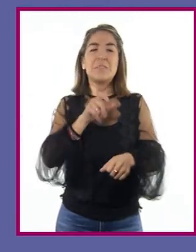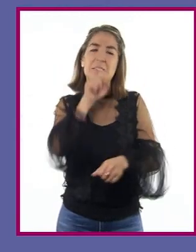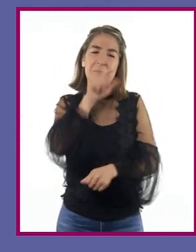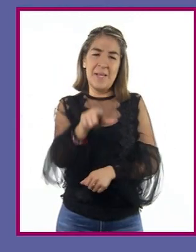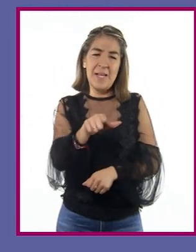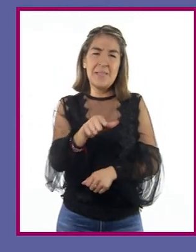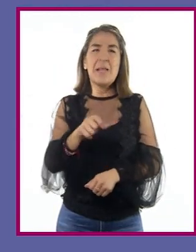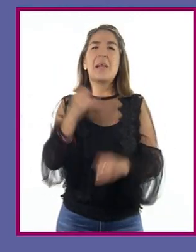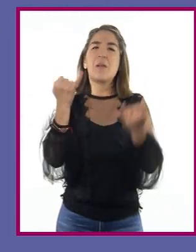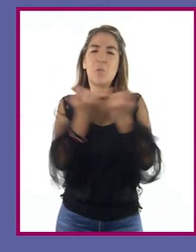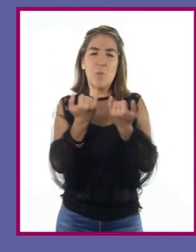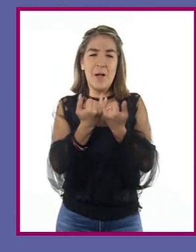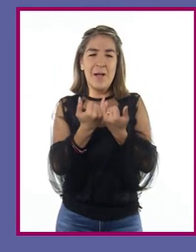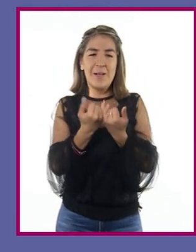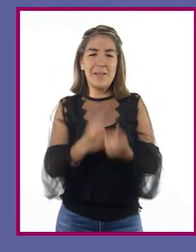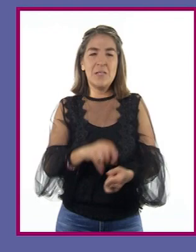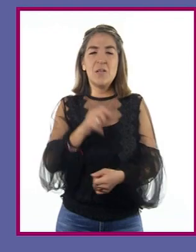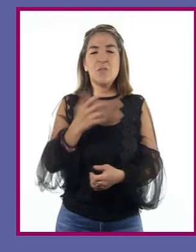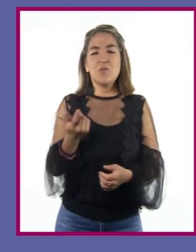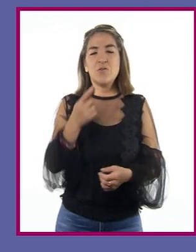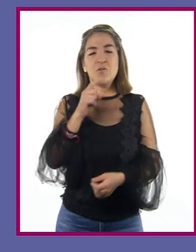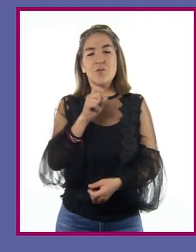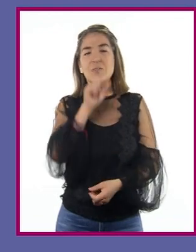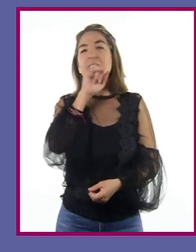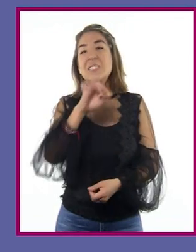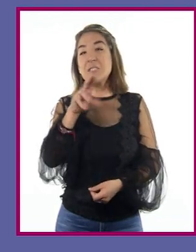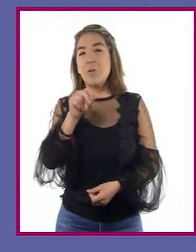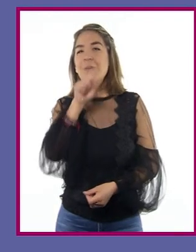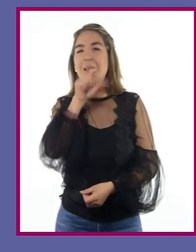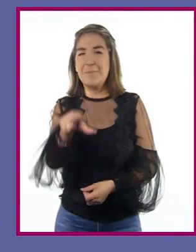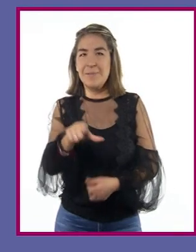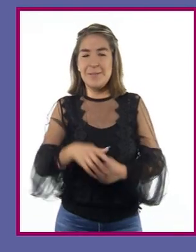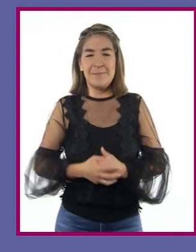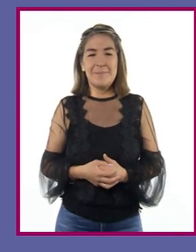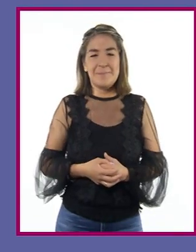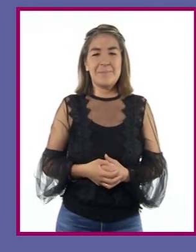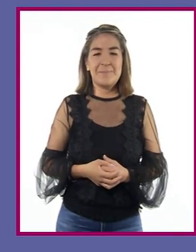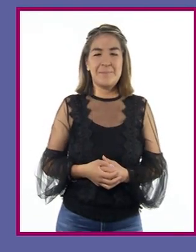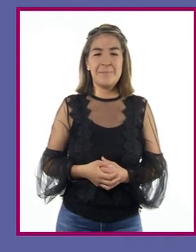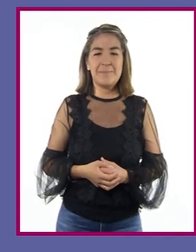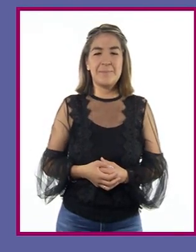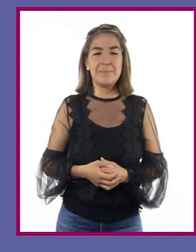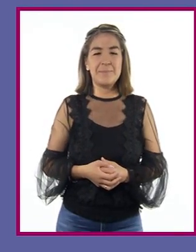también, además, no solo y sino también.